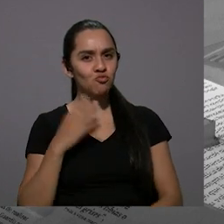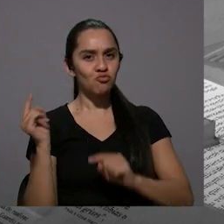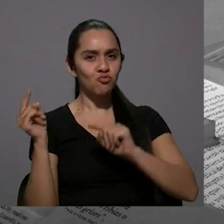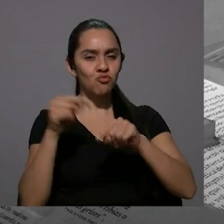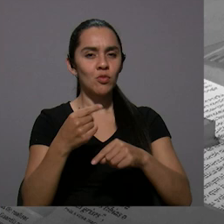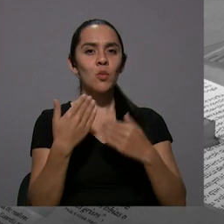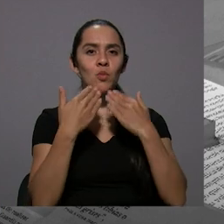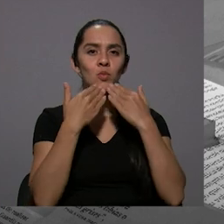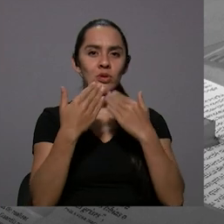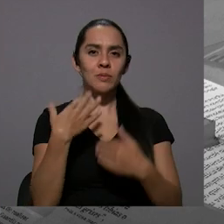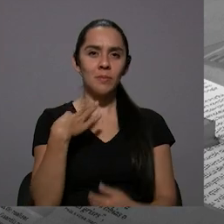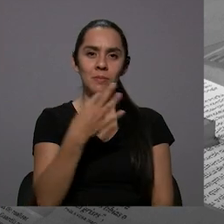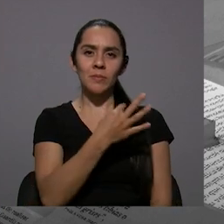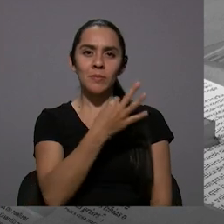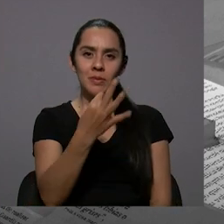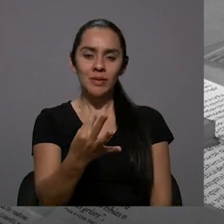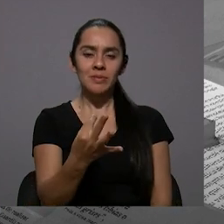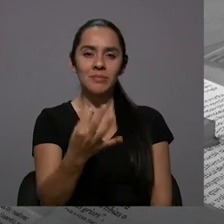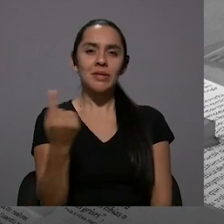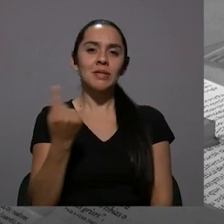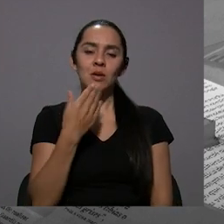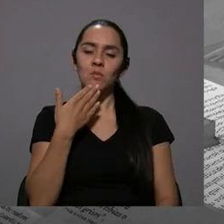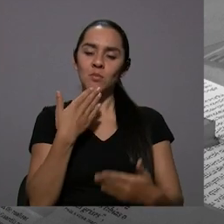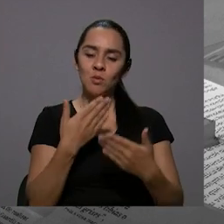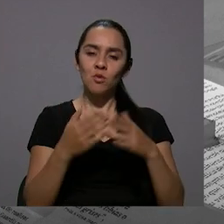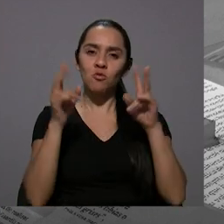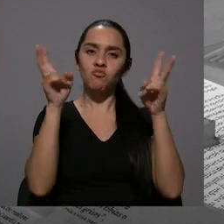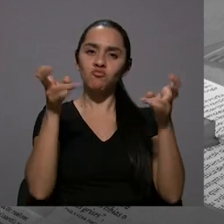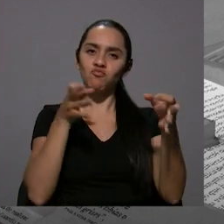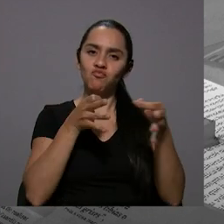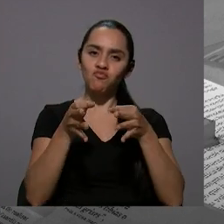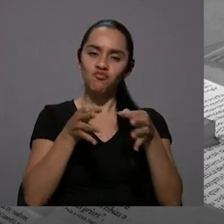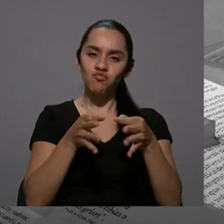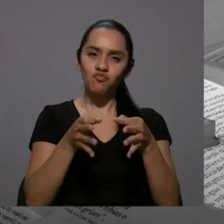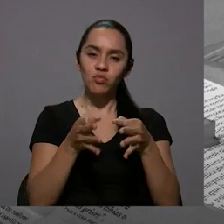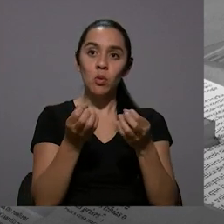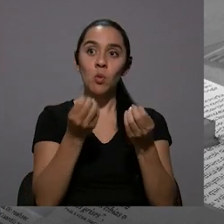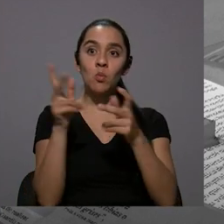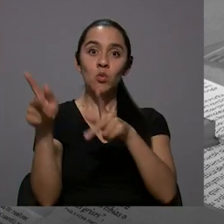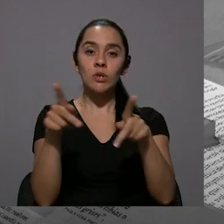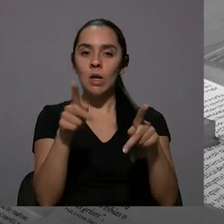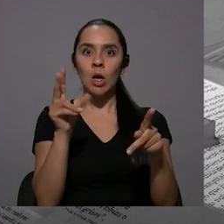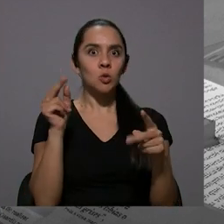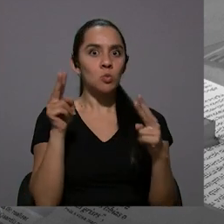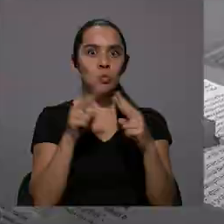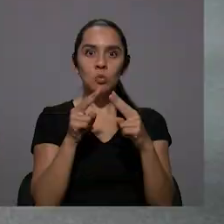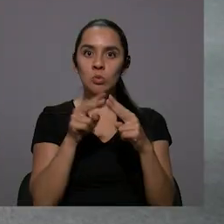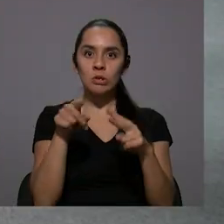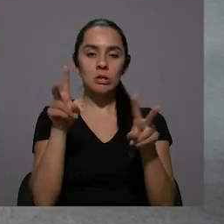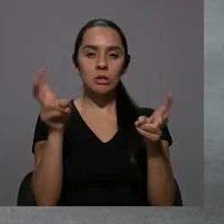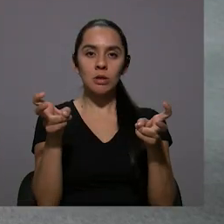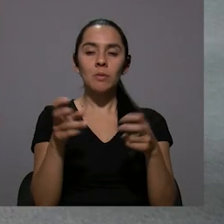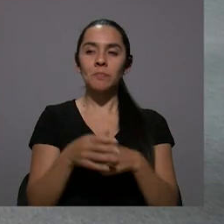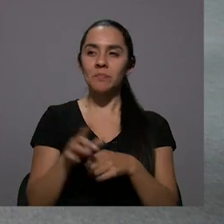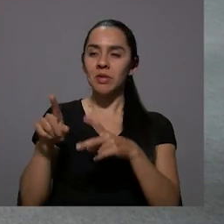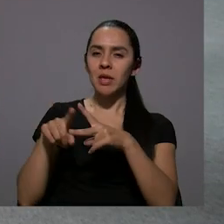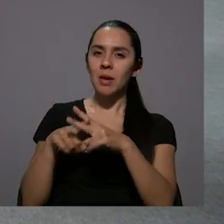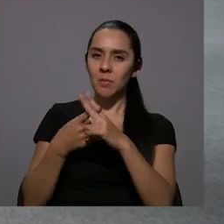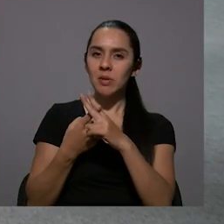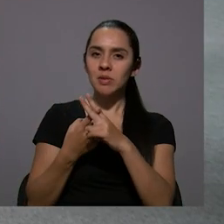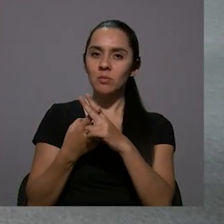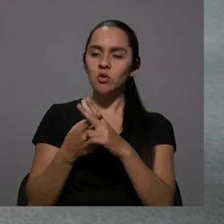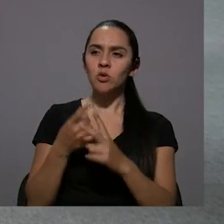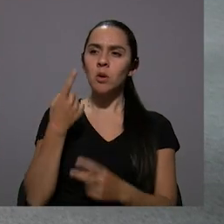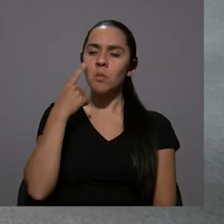bien Muchas gracias por la invitación y siempre es bueno poder referirnos a estos temas que muchas de las personas desconocen empecemos nada más diciendo